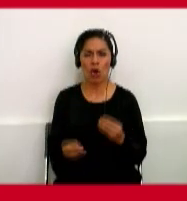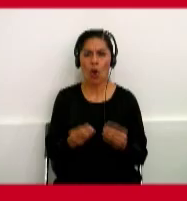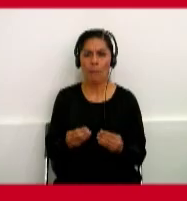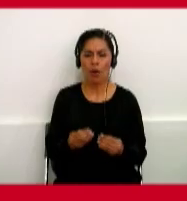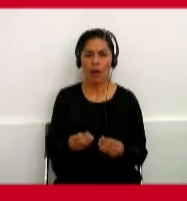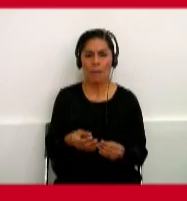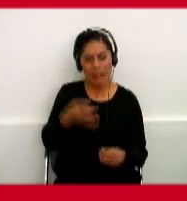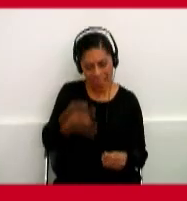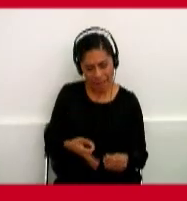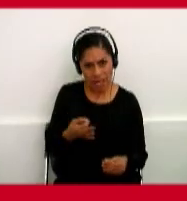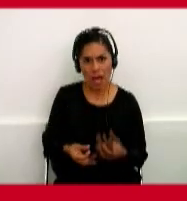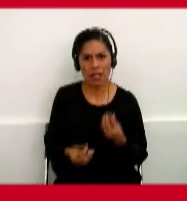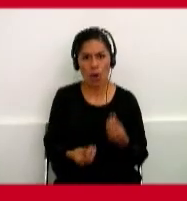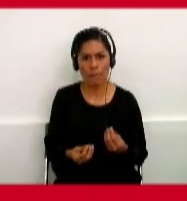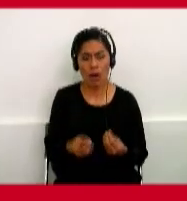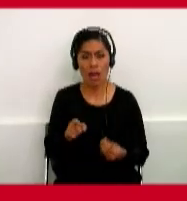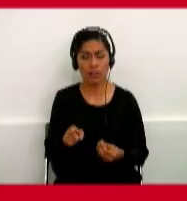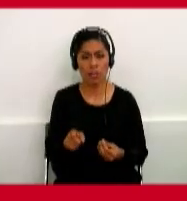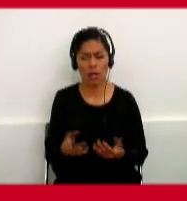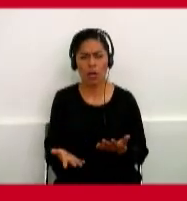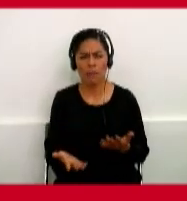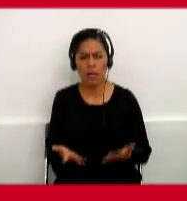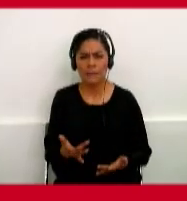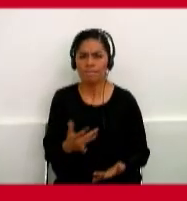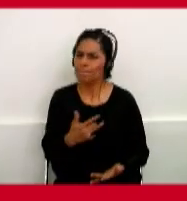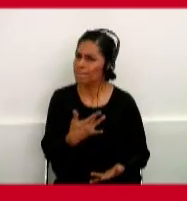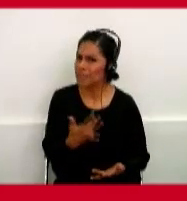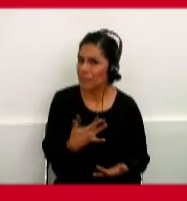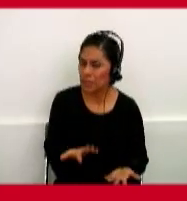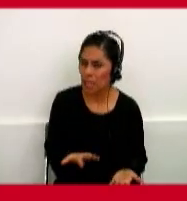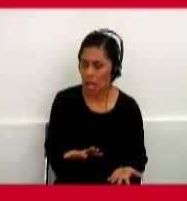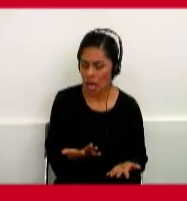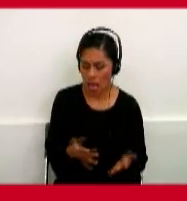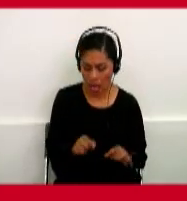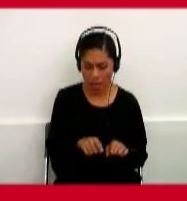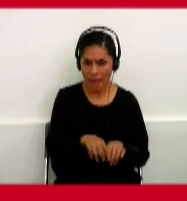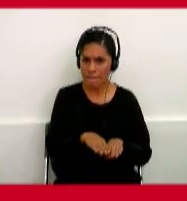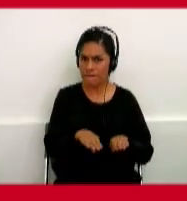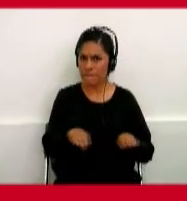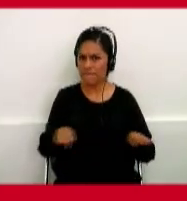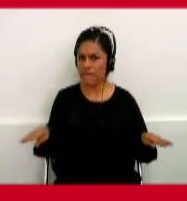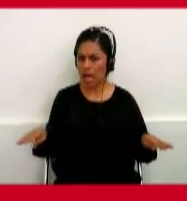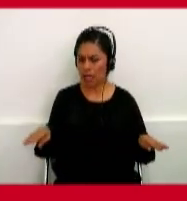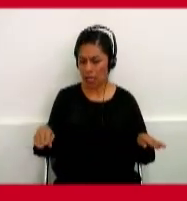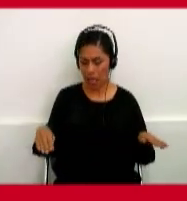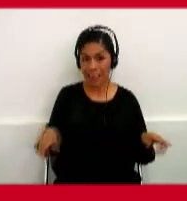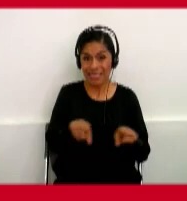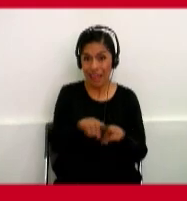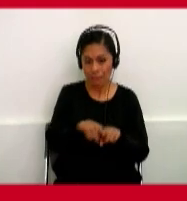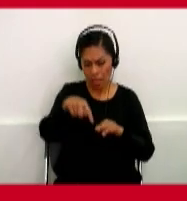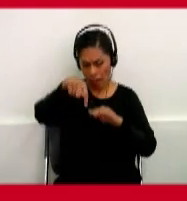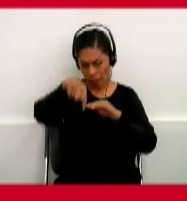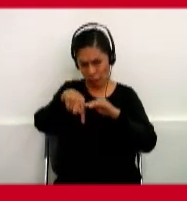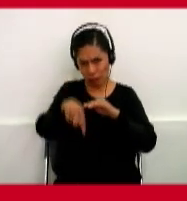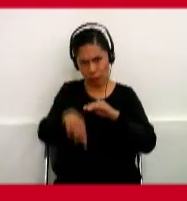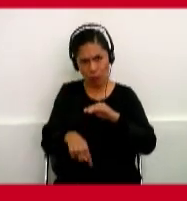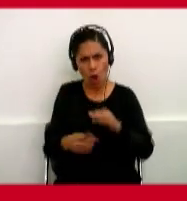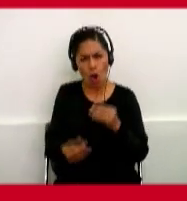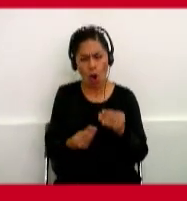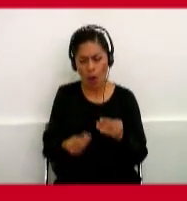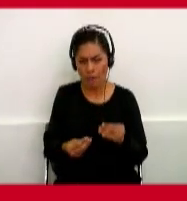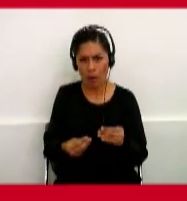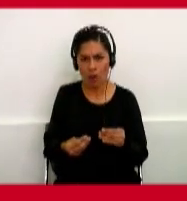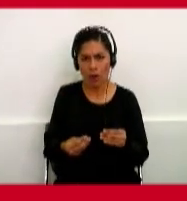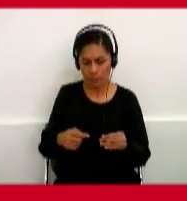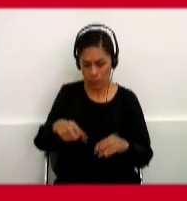es hacer un trade-off, sensibilizar las distancias horizontales y verticales y ver el impacto en la dilución y recuperación